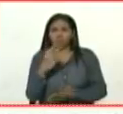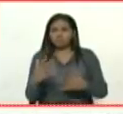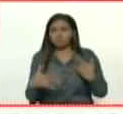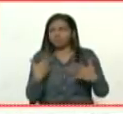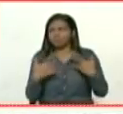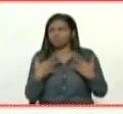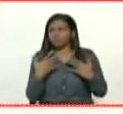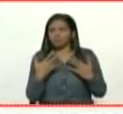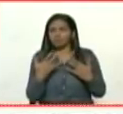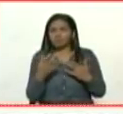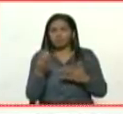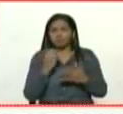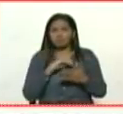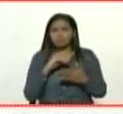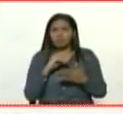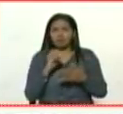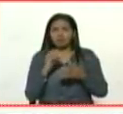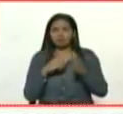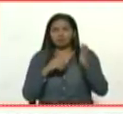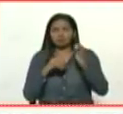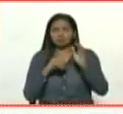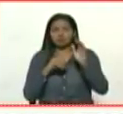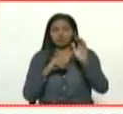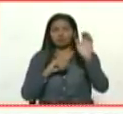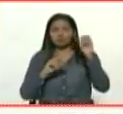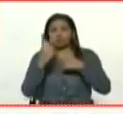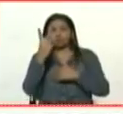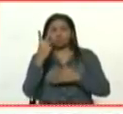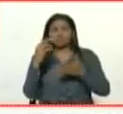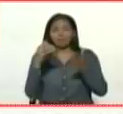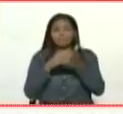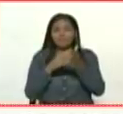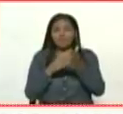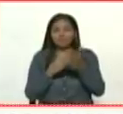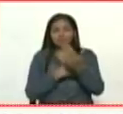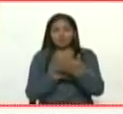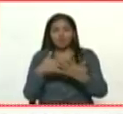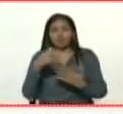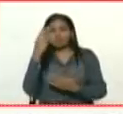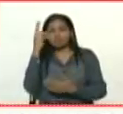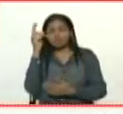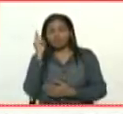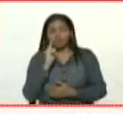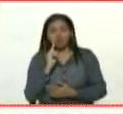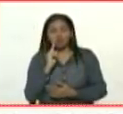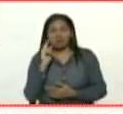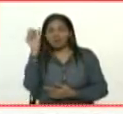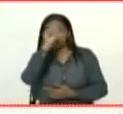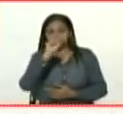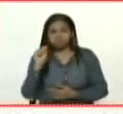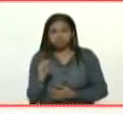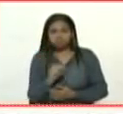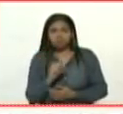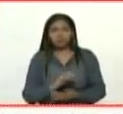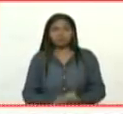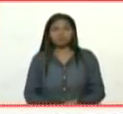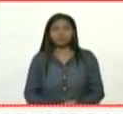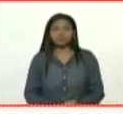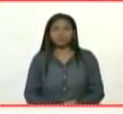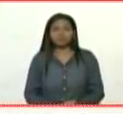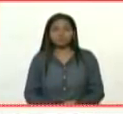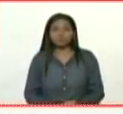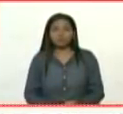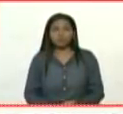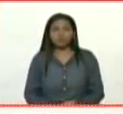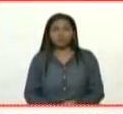12 mil millones de bolívares. En microcrédito, que es la pequeña, mediana industria, el pequeño comercio, ¿verdad?, que